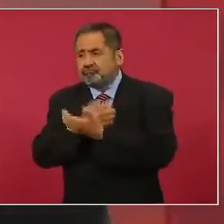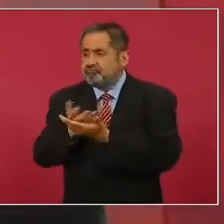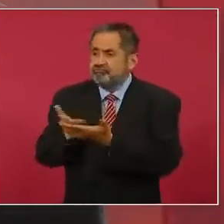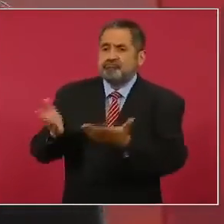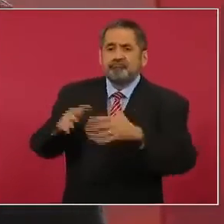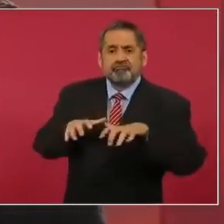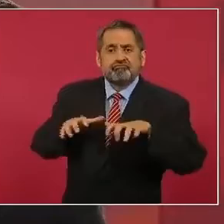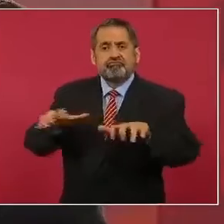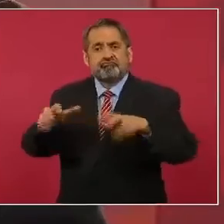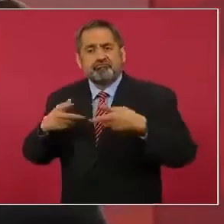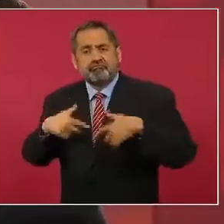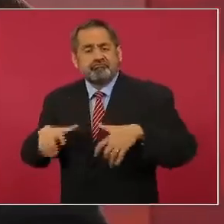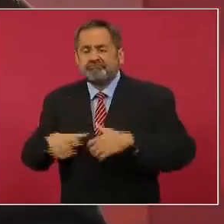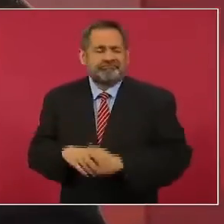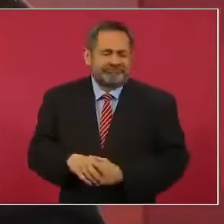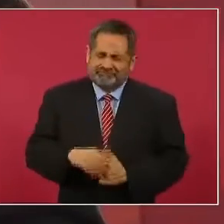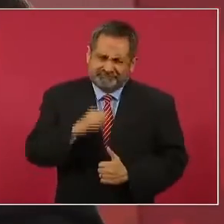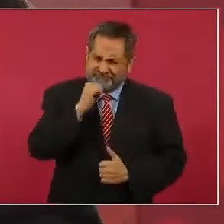pueblo.